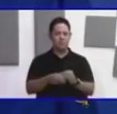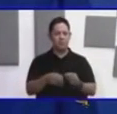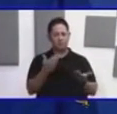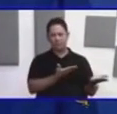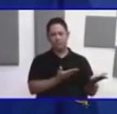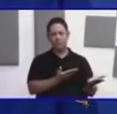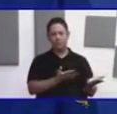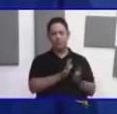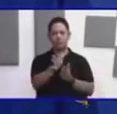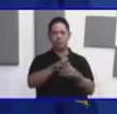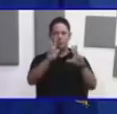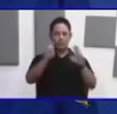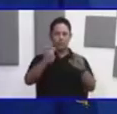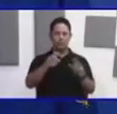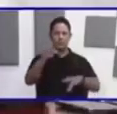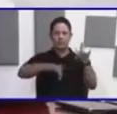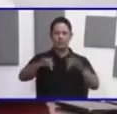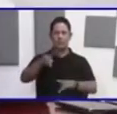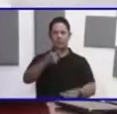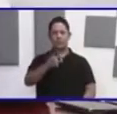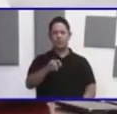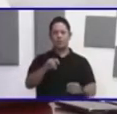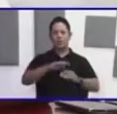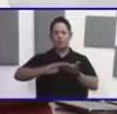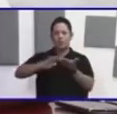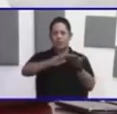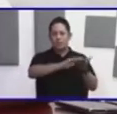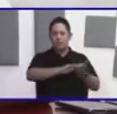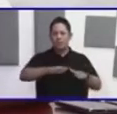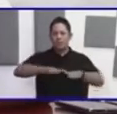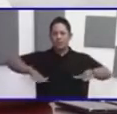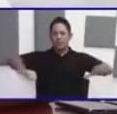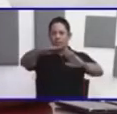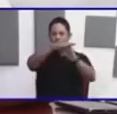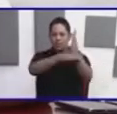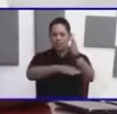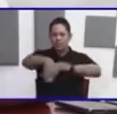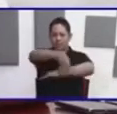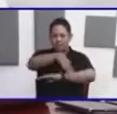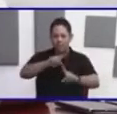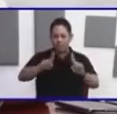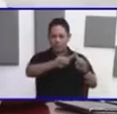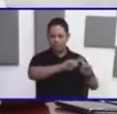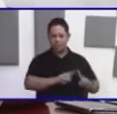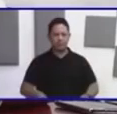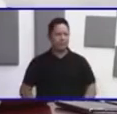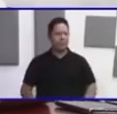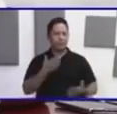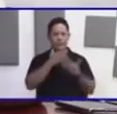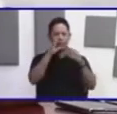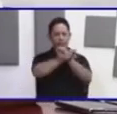Infraestructura, para que hablemos del ejercicio de la ejecución del proyecto como tal, como obra de infraestructura del departamento. Buenas